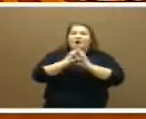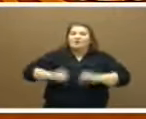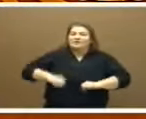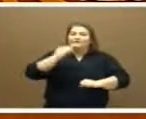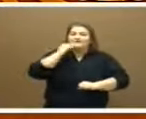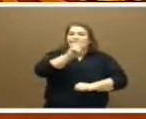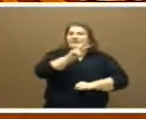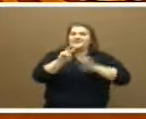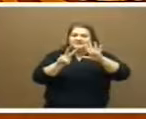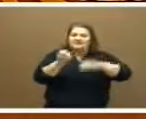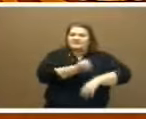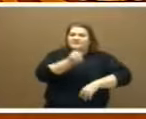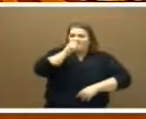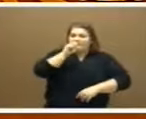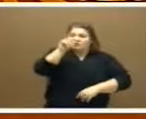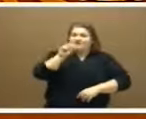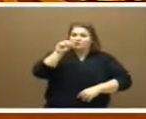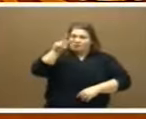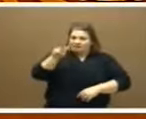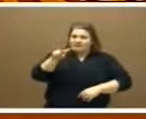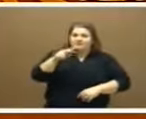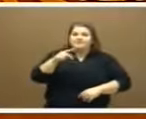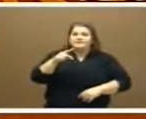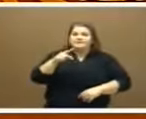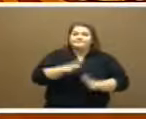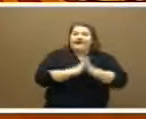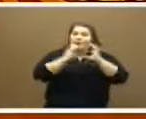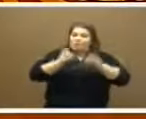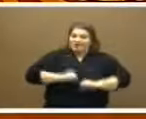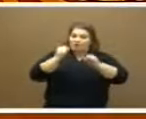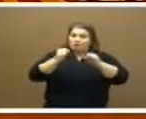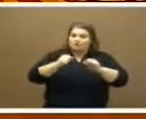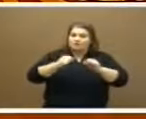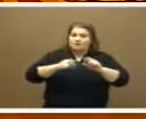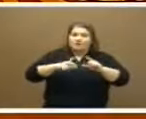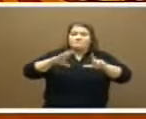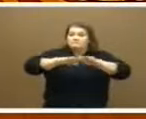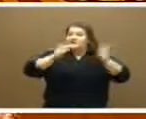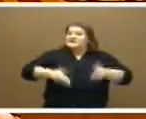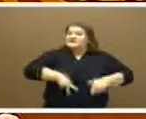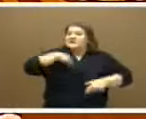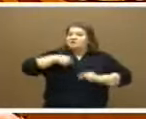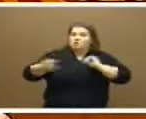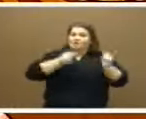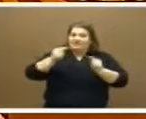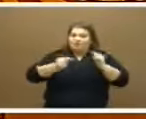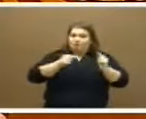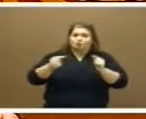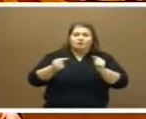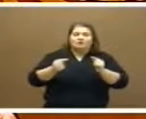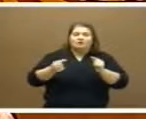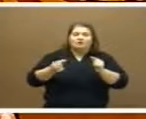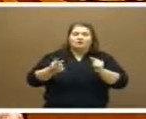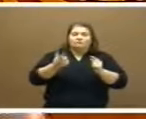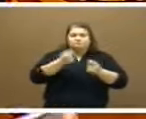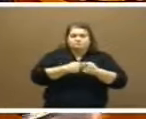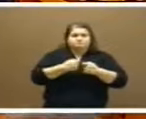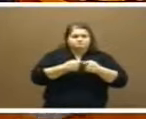fecha 27 de diciembre del 2012, un acuerdo que fue firmado en Mesa General de Negociación y donde, de manera